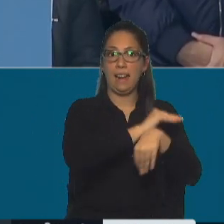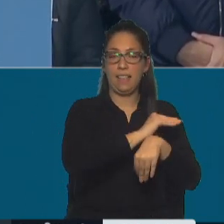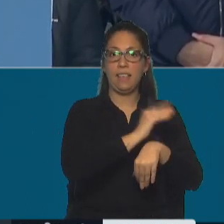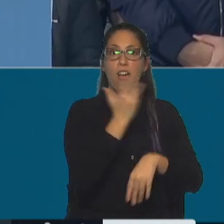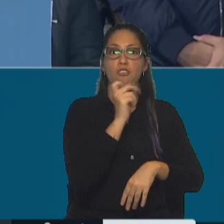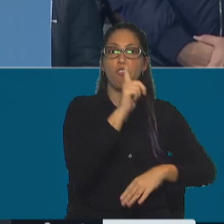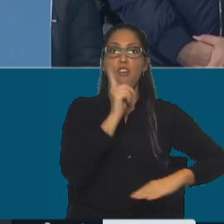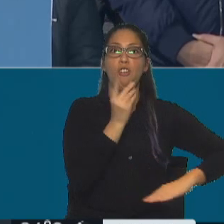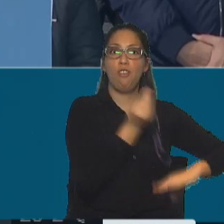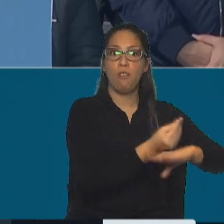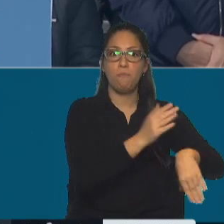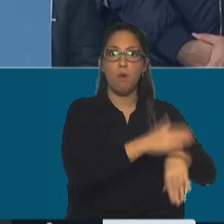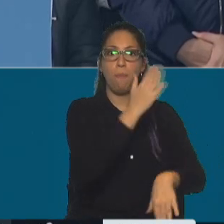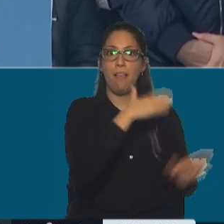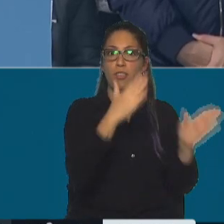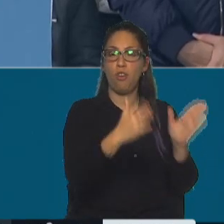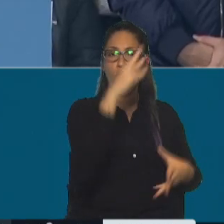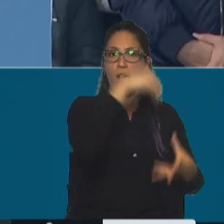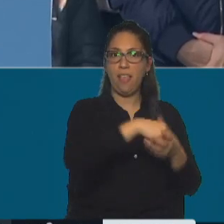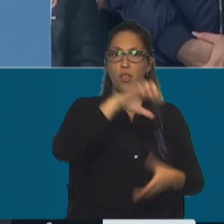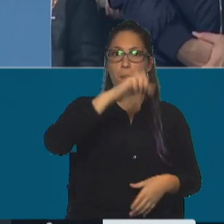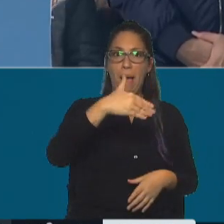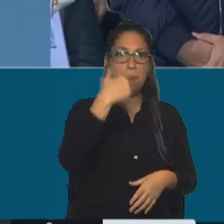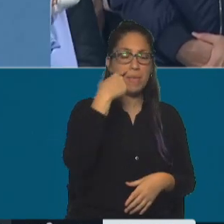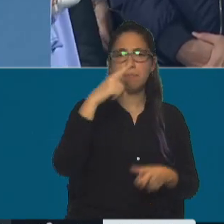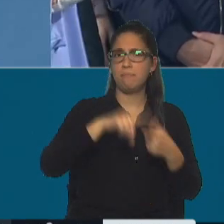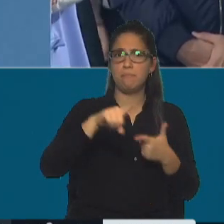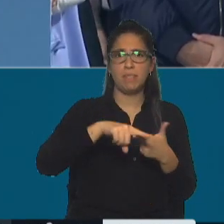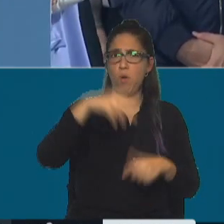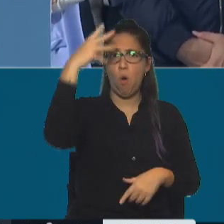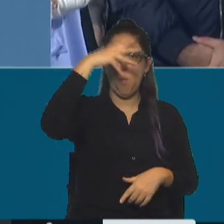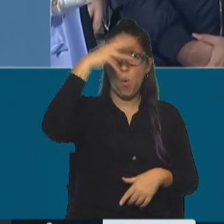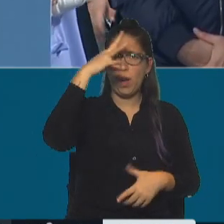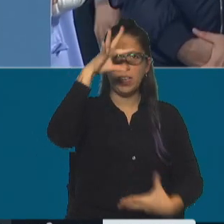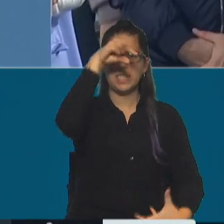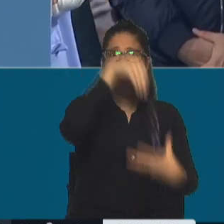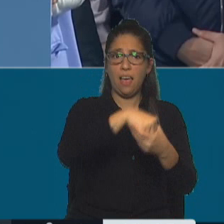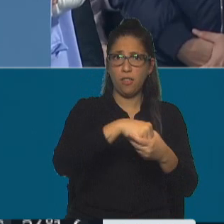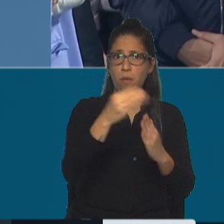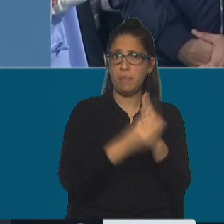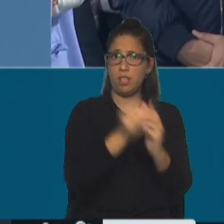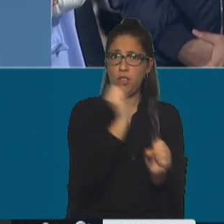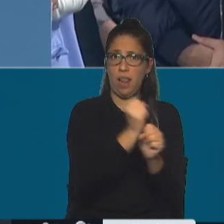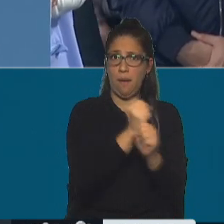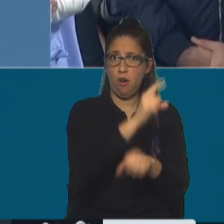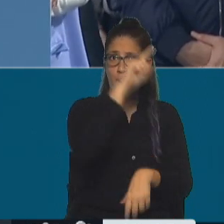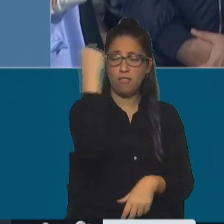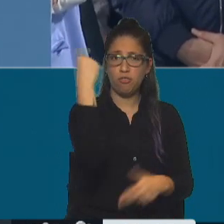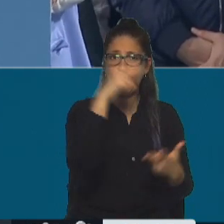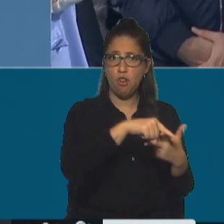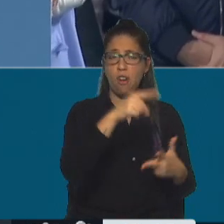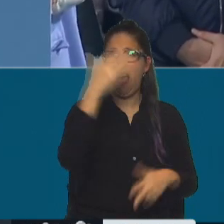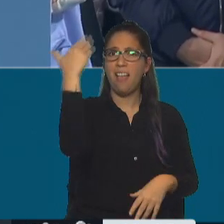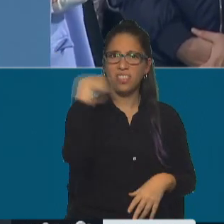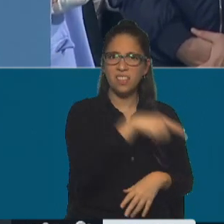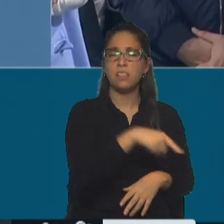Larreta en esa época en el PAMI, como también el de Patricia Bullrich en el Ministerio de Trabajo de la Nación. Entonces digo,